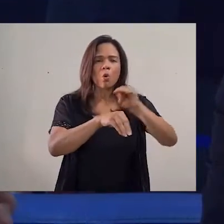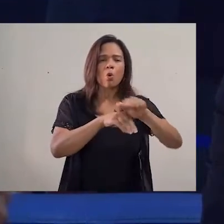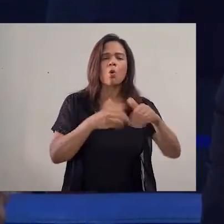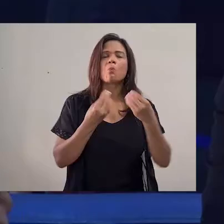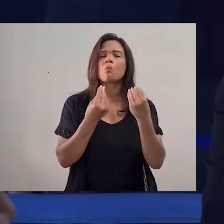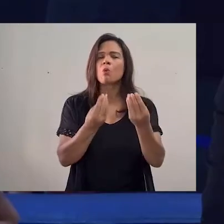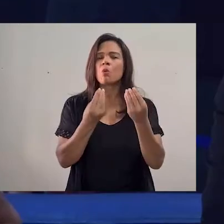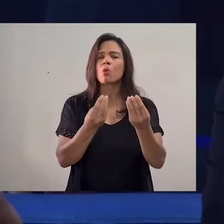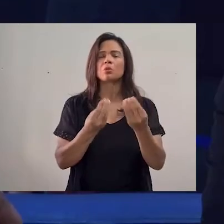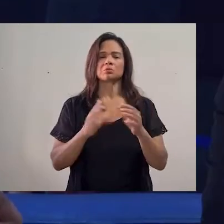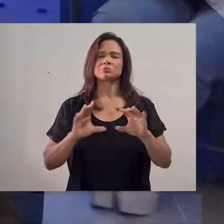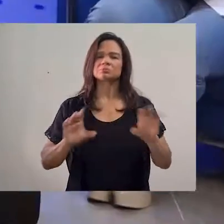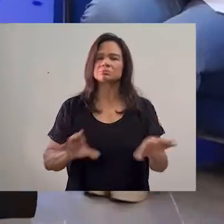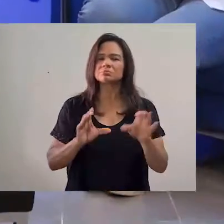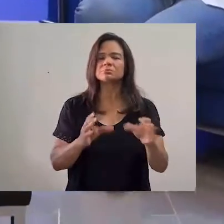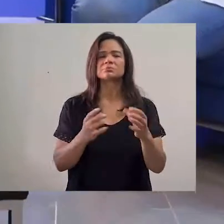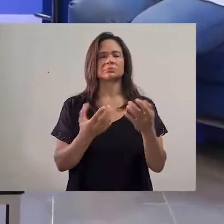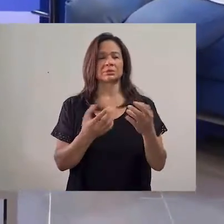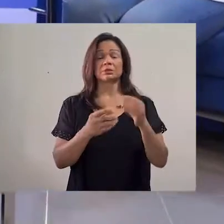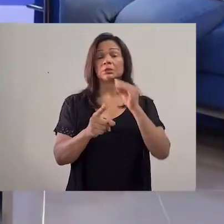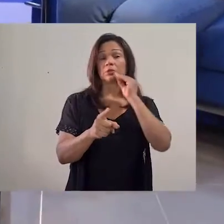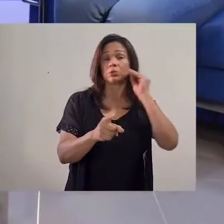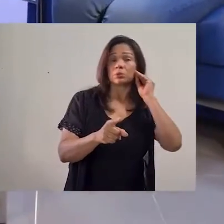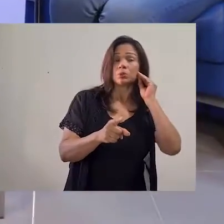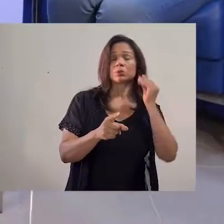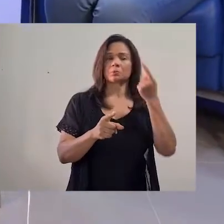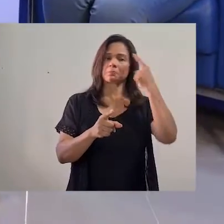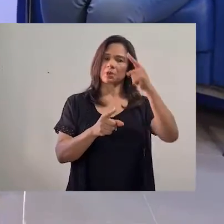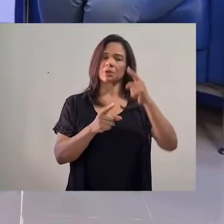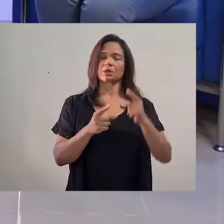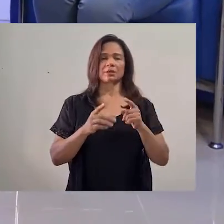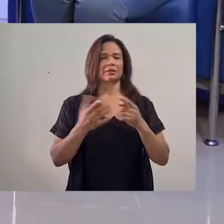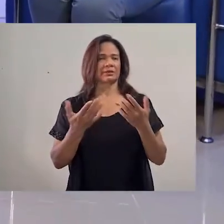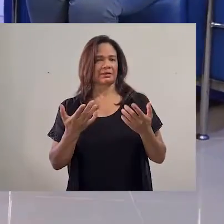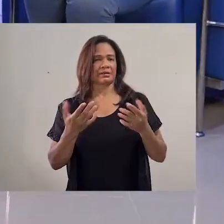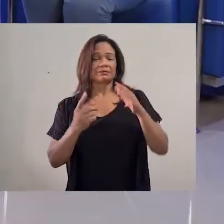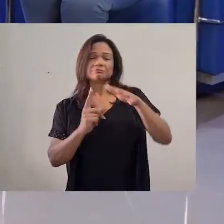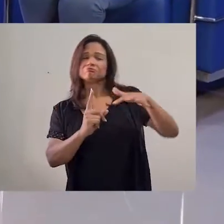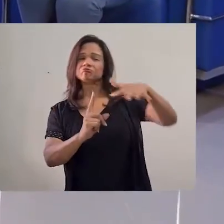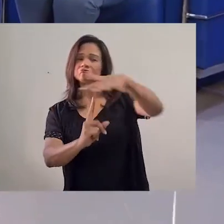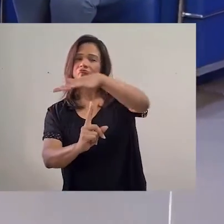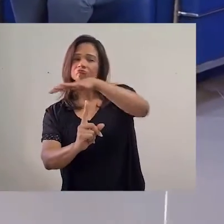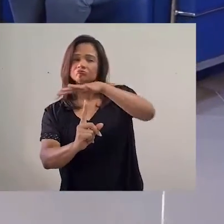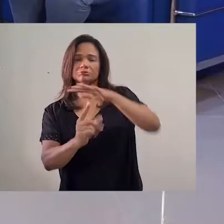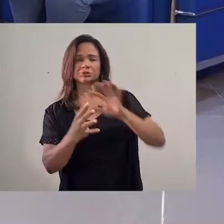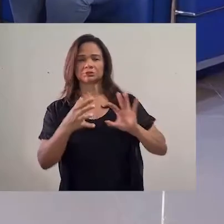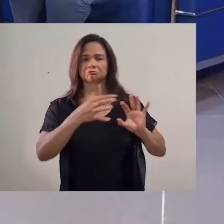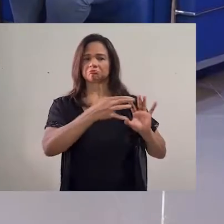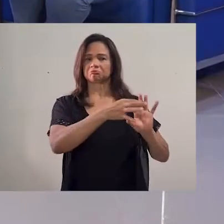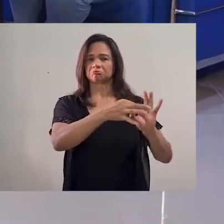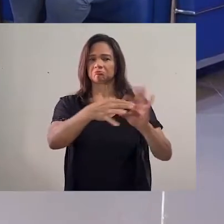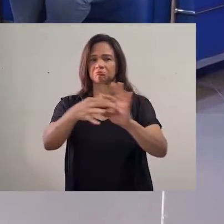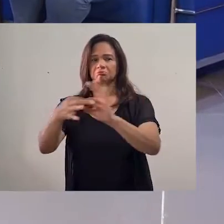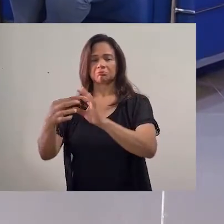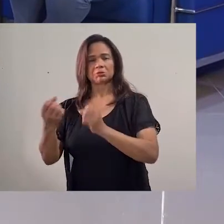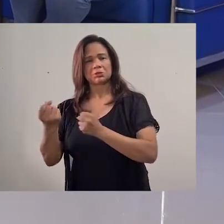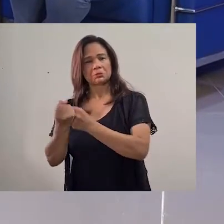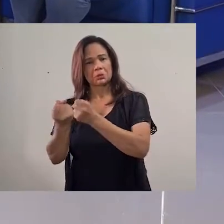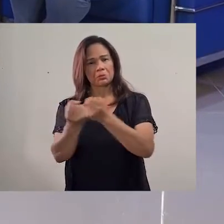guía, una orientación acerca de qué hacer en el hogar para con lo que tiene en el entorno